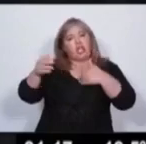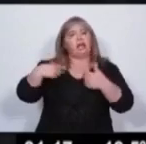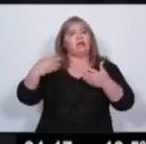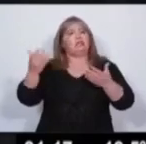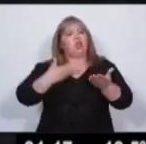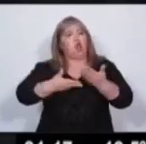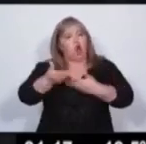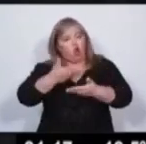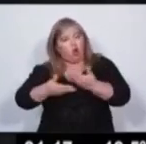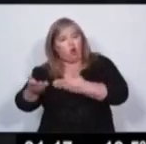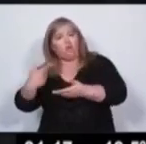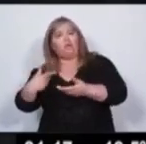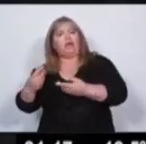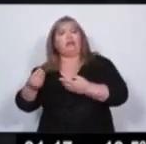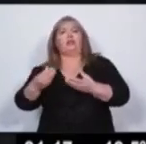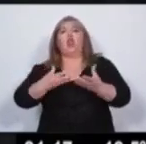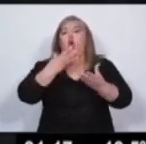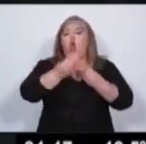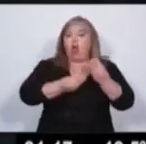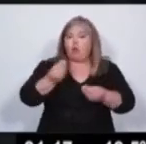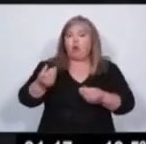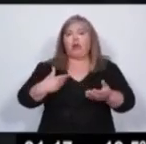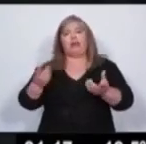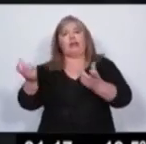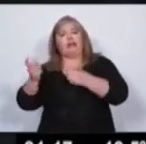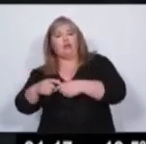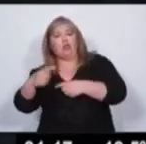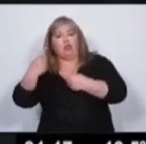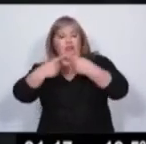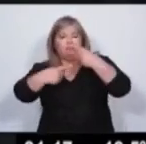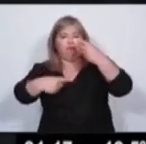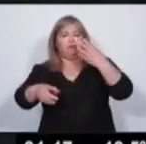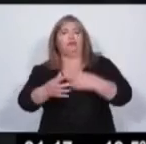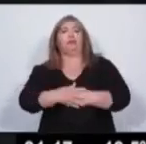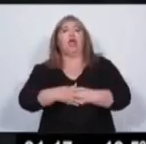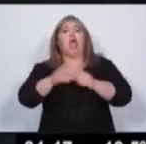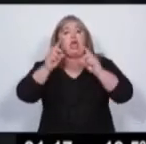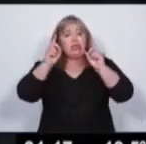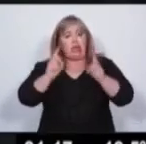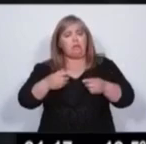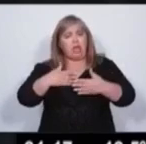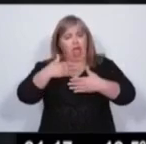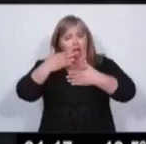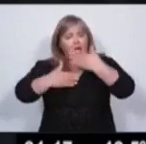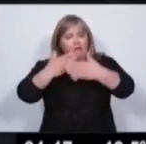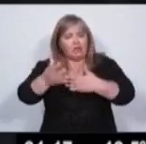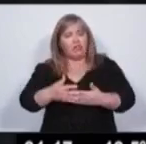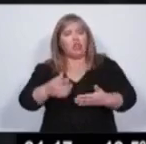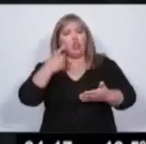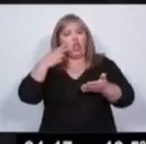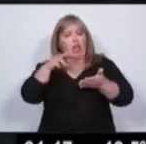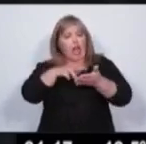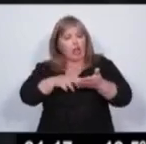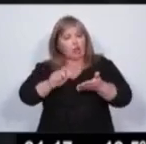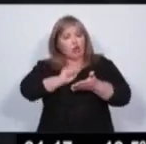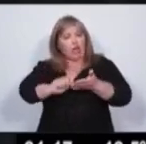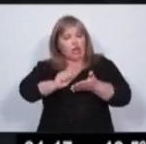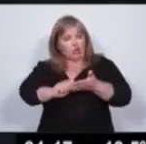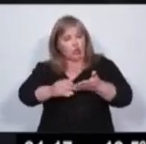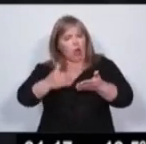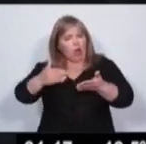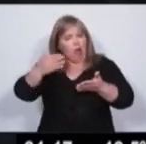Además de eso hay avances concretos en alfabetización hay una cobertura del 100% de la primaria